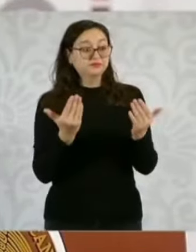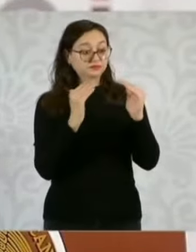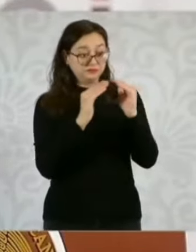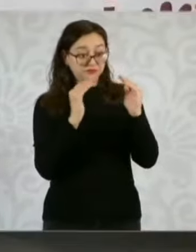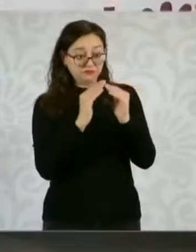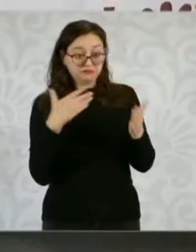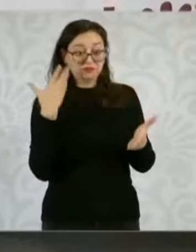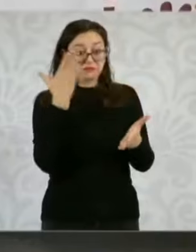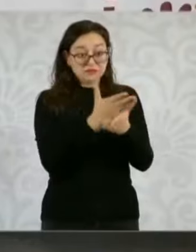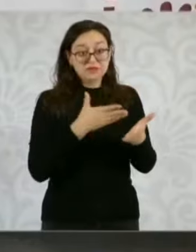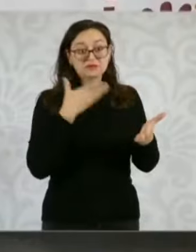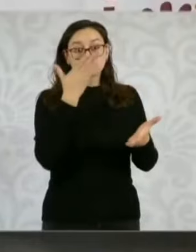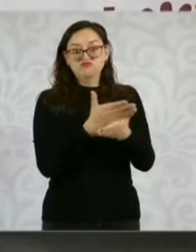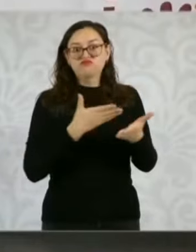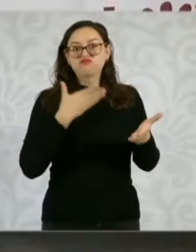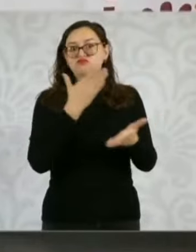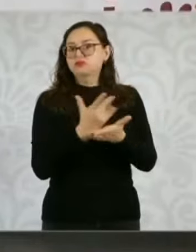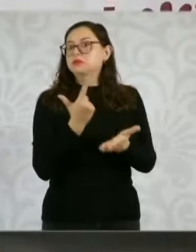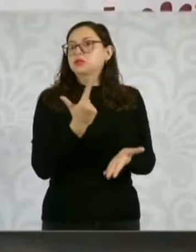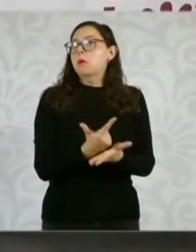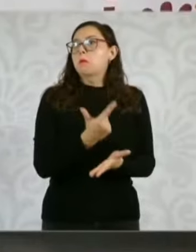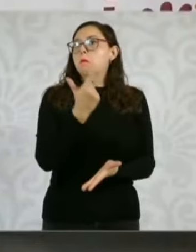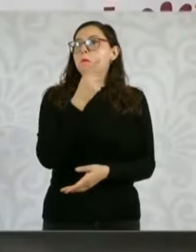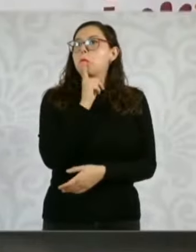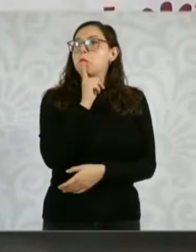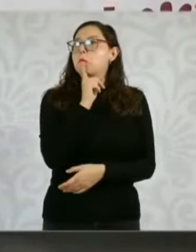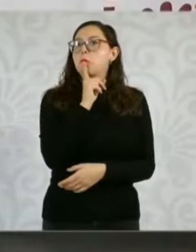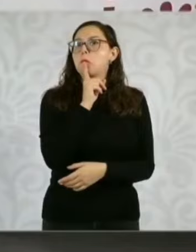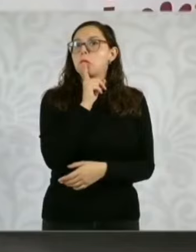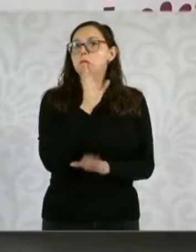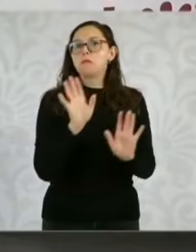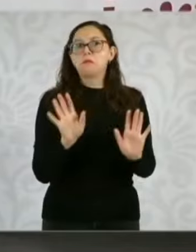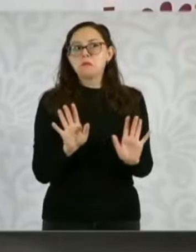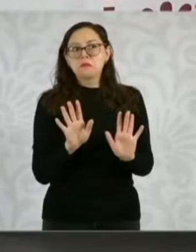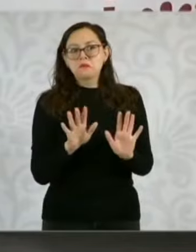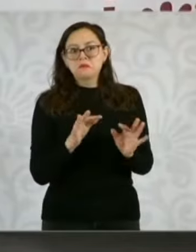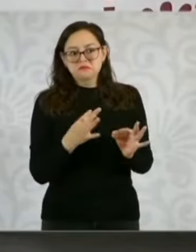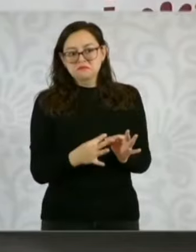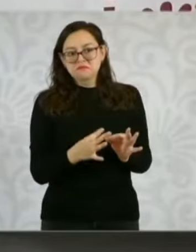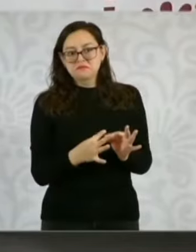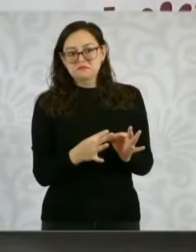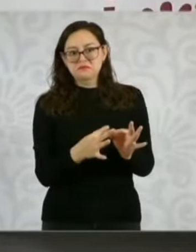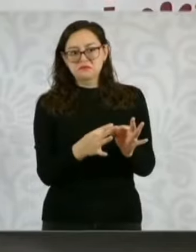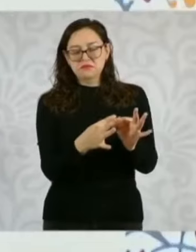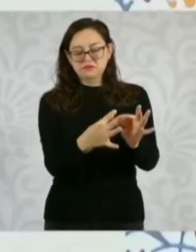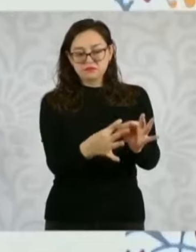estos episodios. Además de que el programa, como se está planteando, de la consulta de enfermería